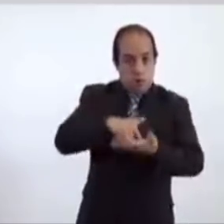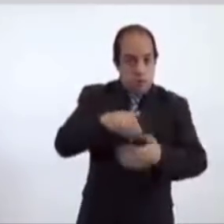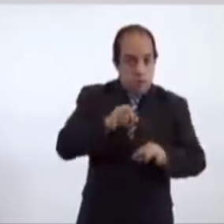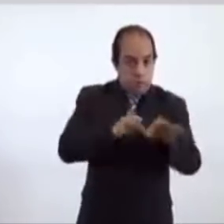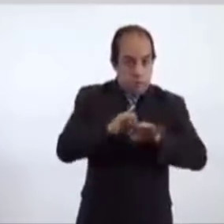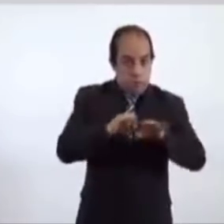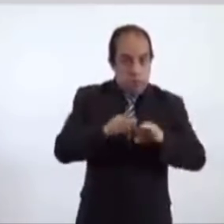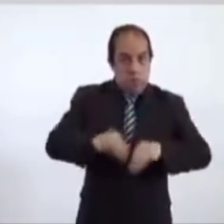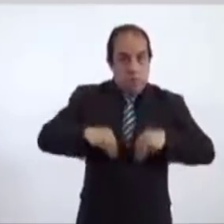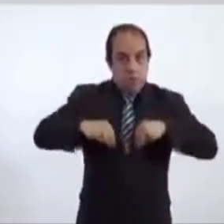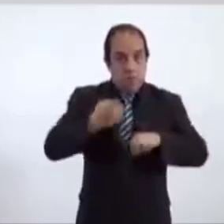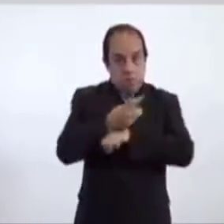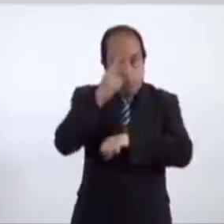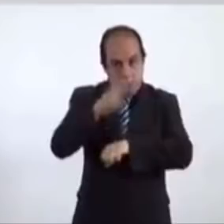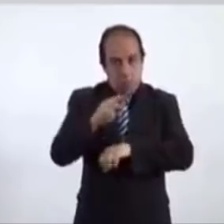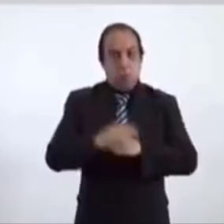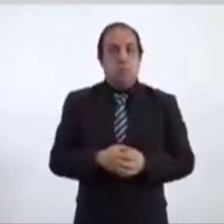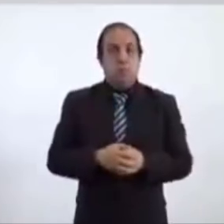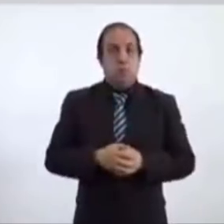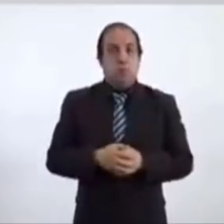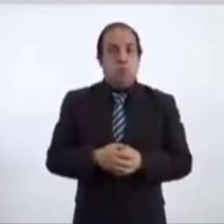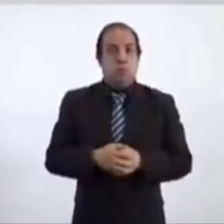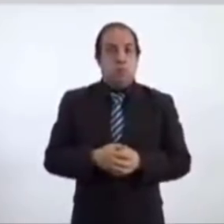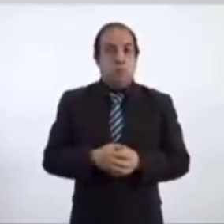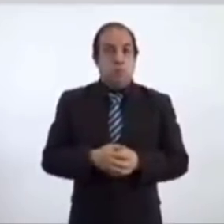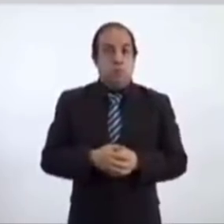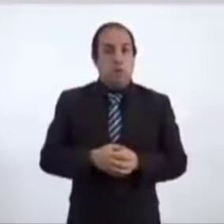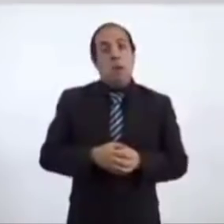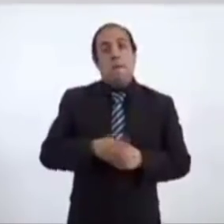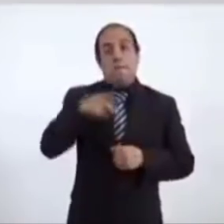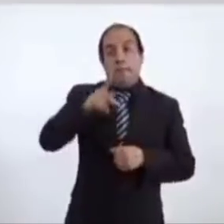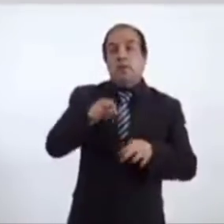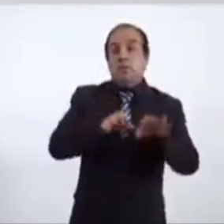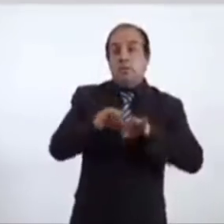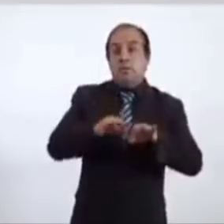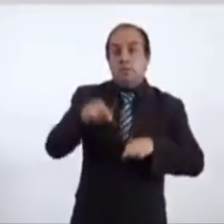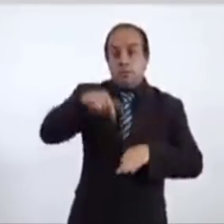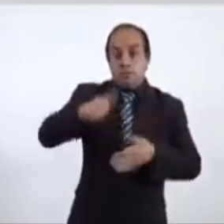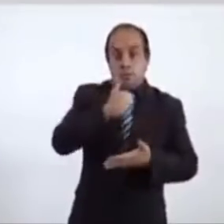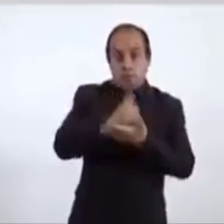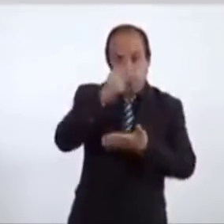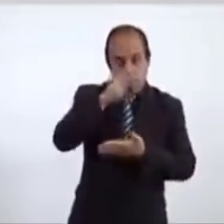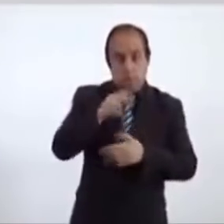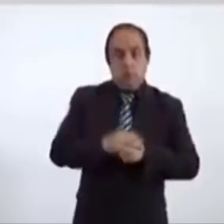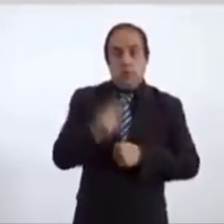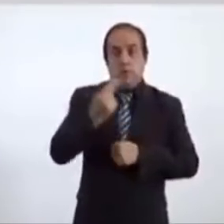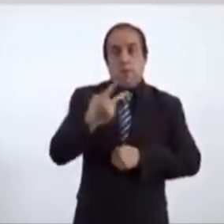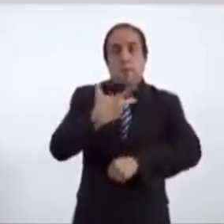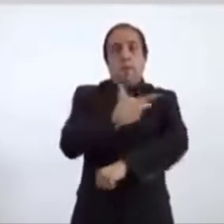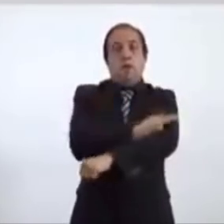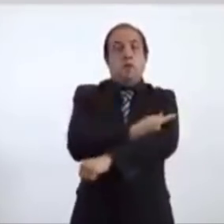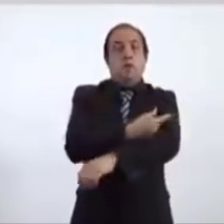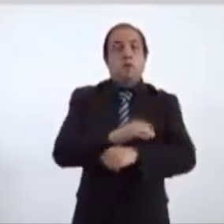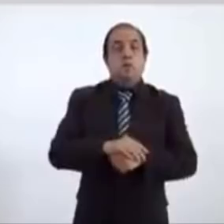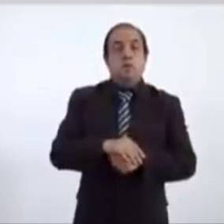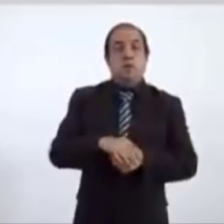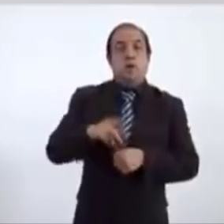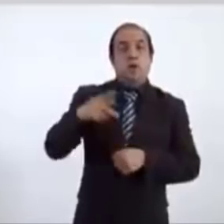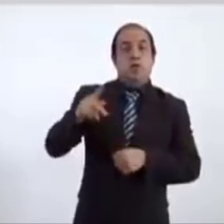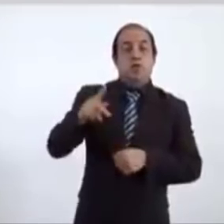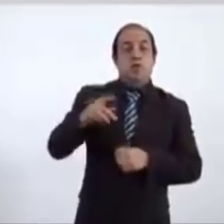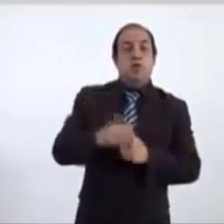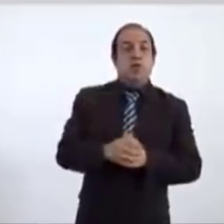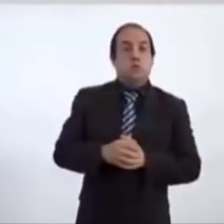Entonces, si viven en el Estado de México y trabajan en la ciudad, pues tendrán que vacunarse de acuerdo a la dirección de la